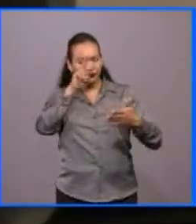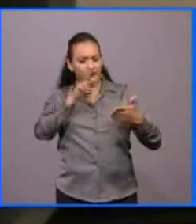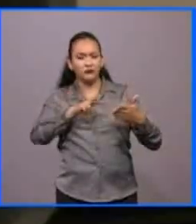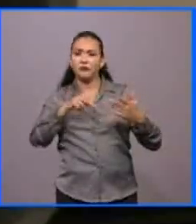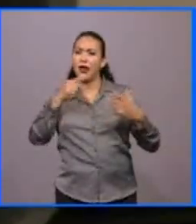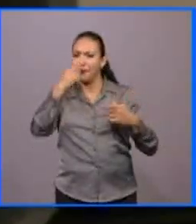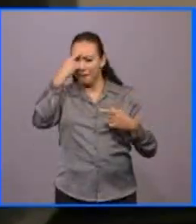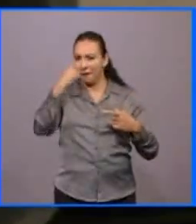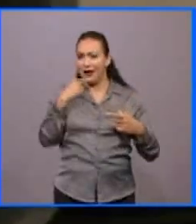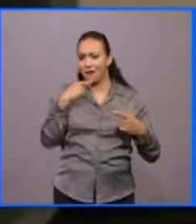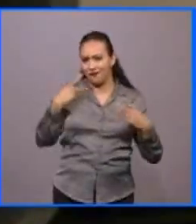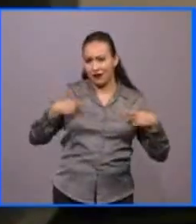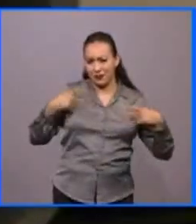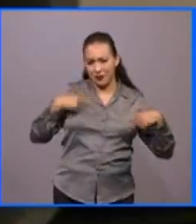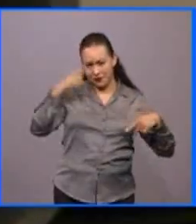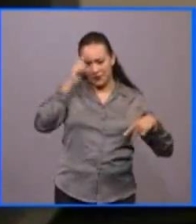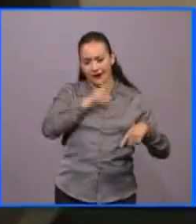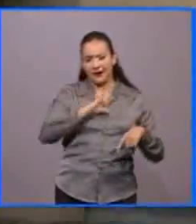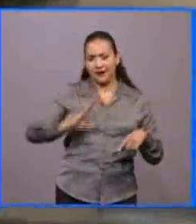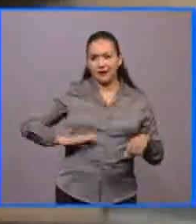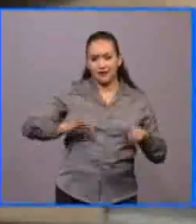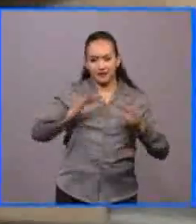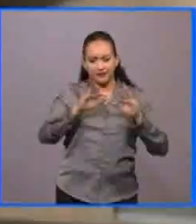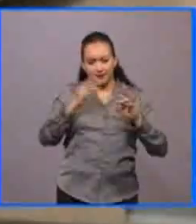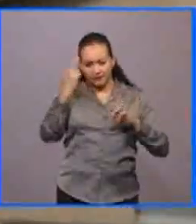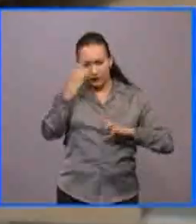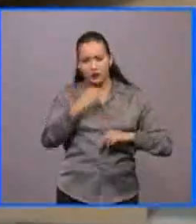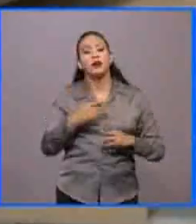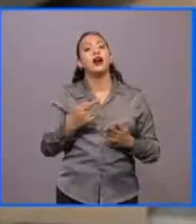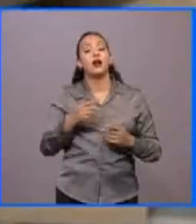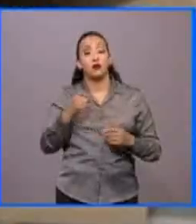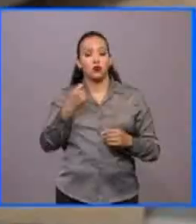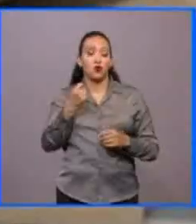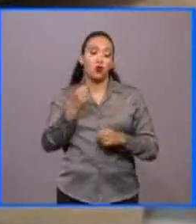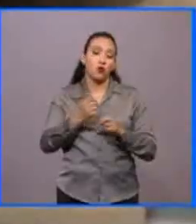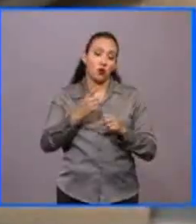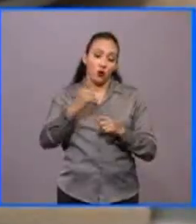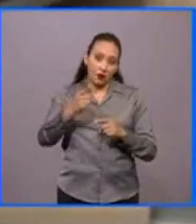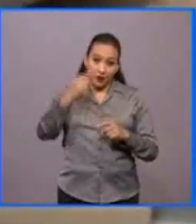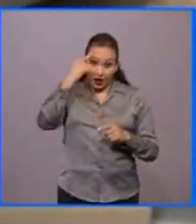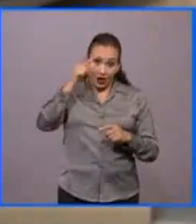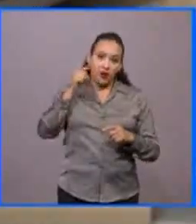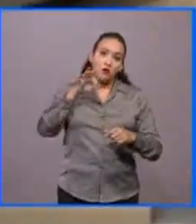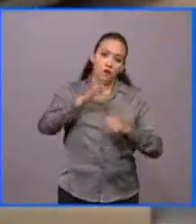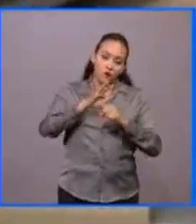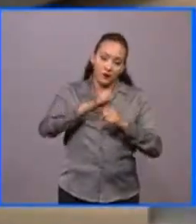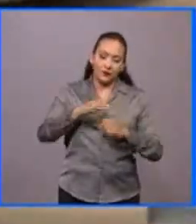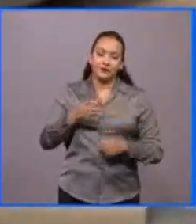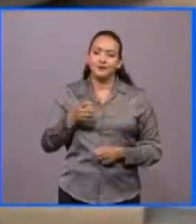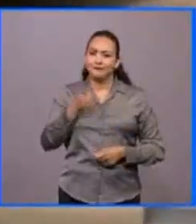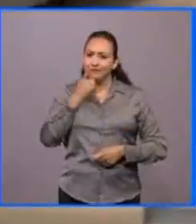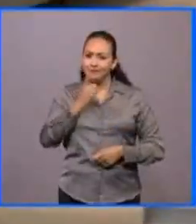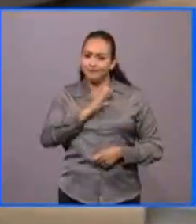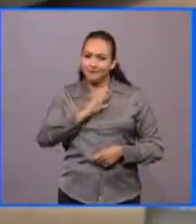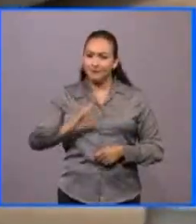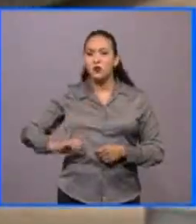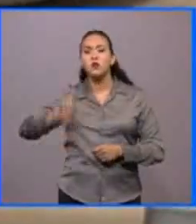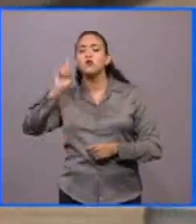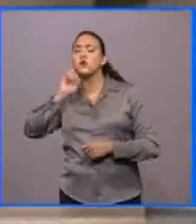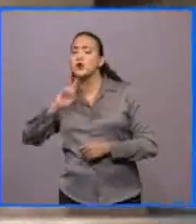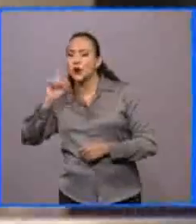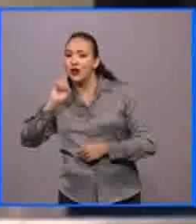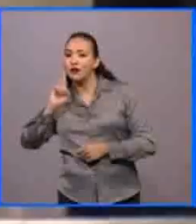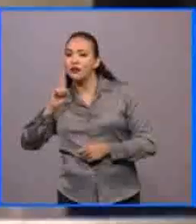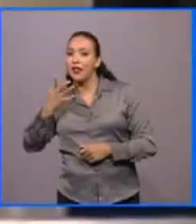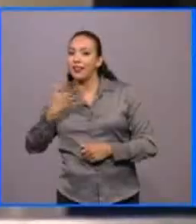certeza de los cargos a elección especializados con una sola vacante, así como el voto directo. Asegura que las candidatas mujeres